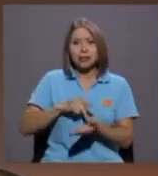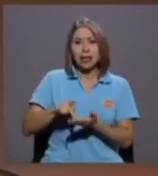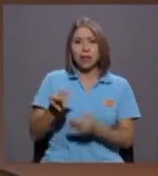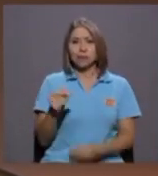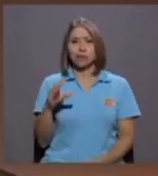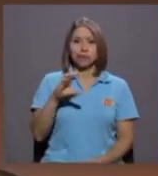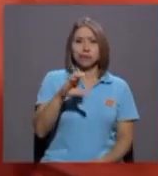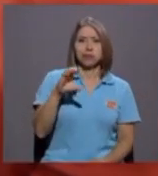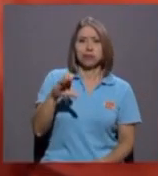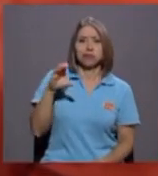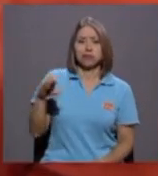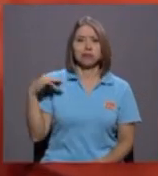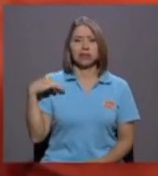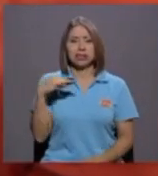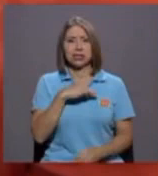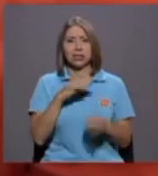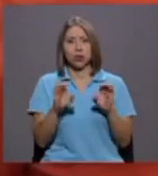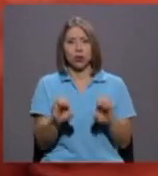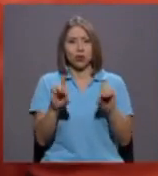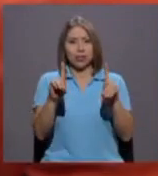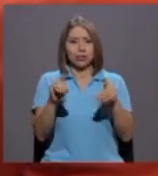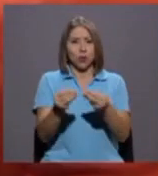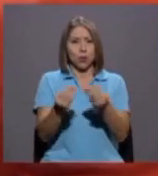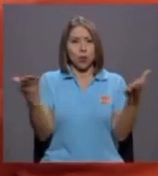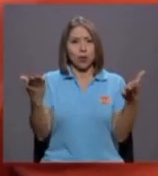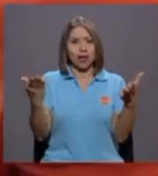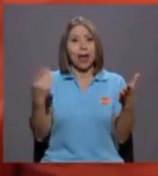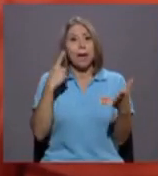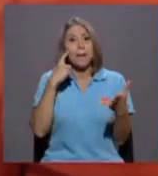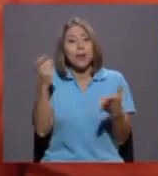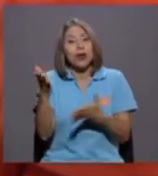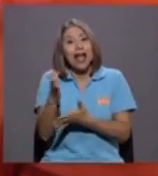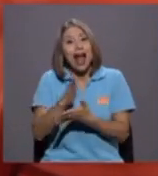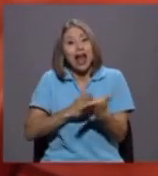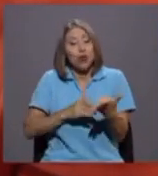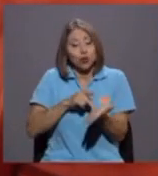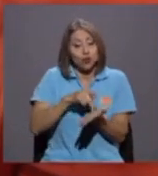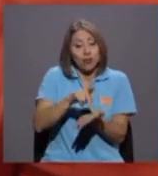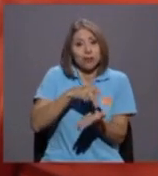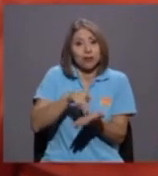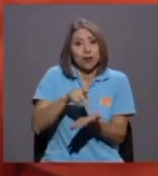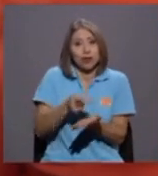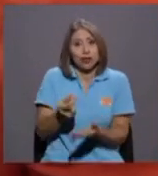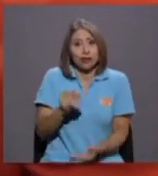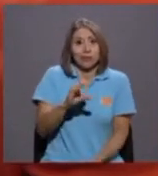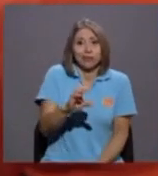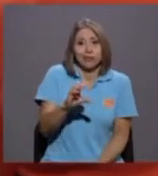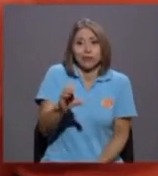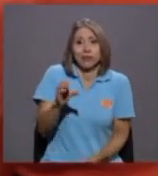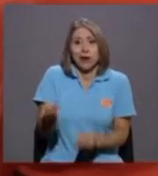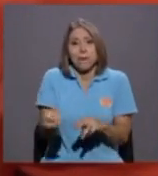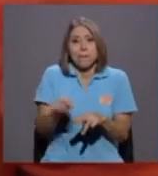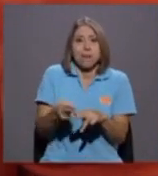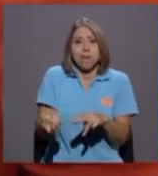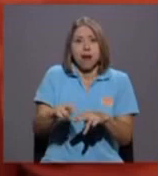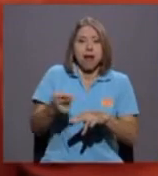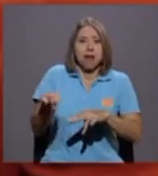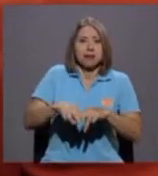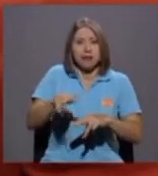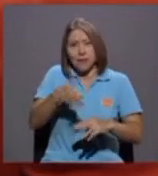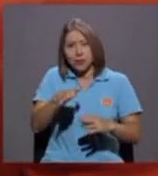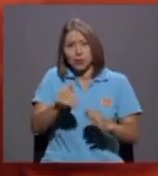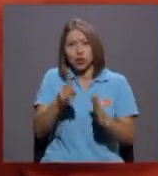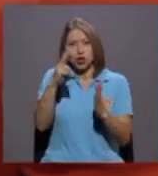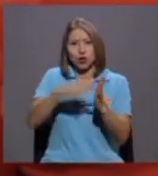Educación Pública por existir posibles sumas giradas de más por alrededor de 2.500 millones